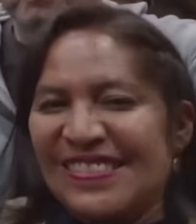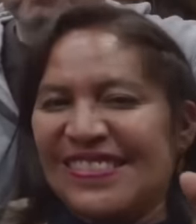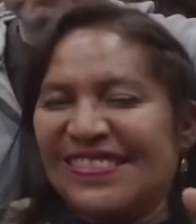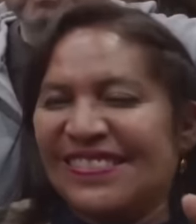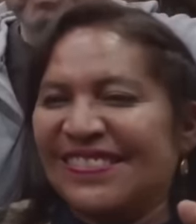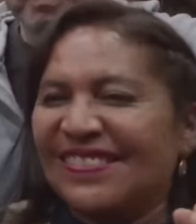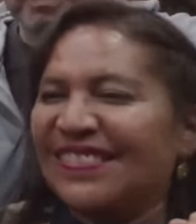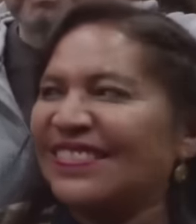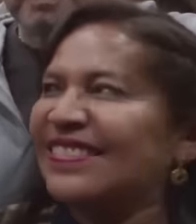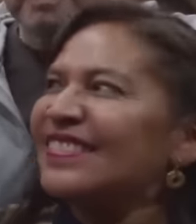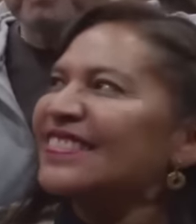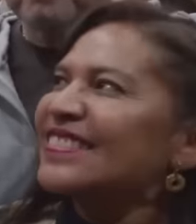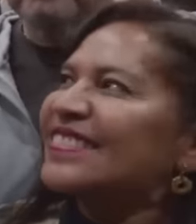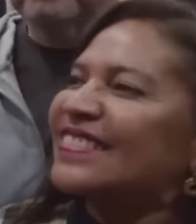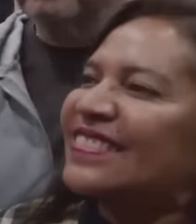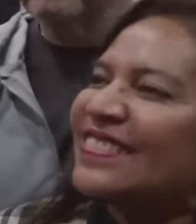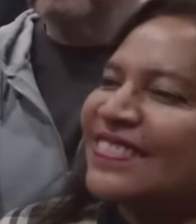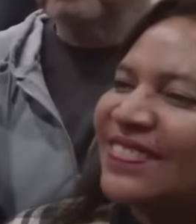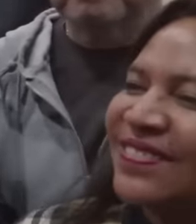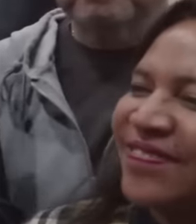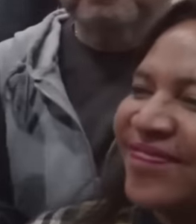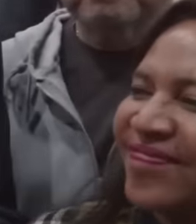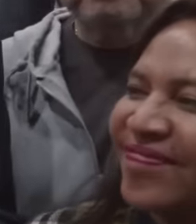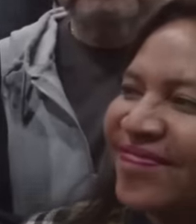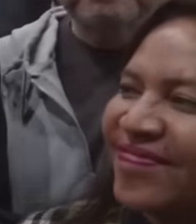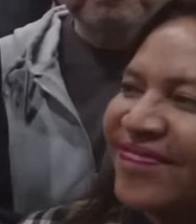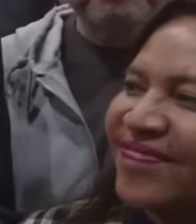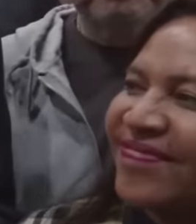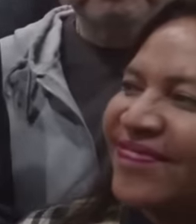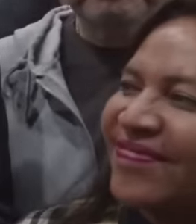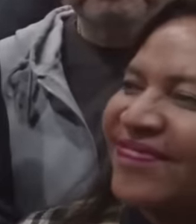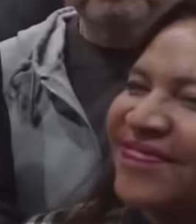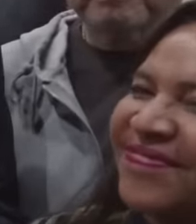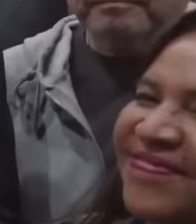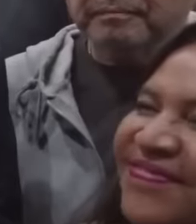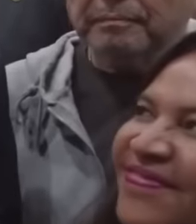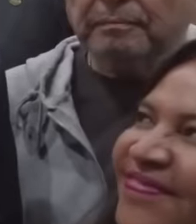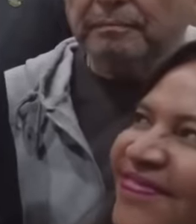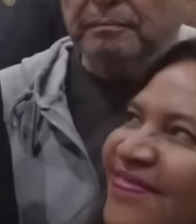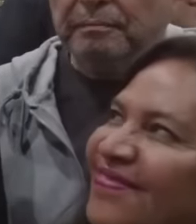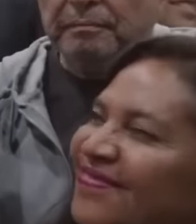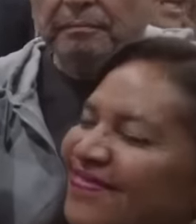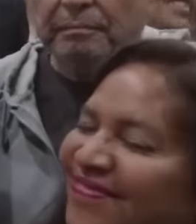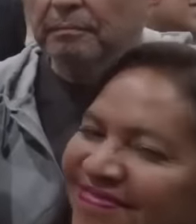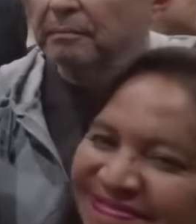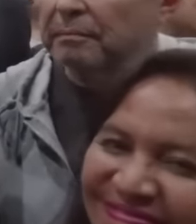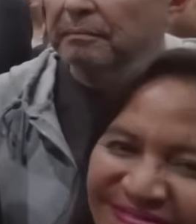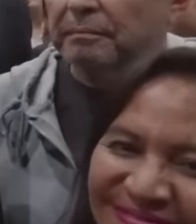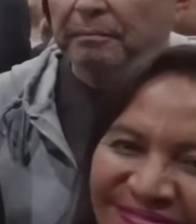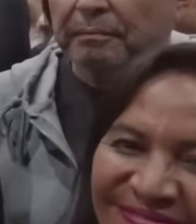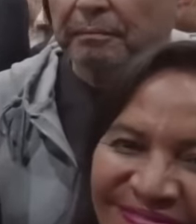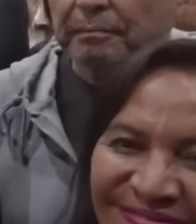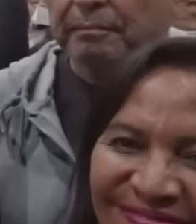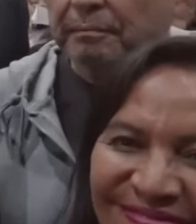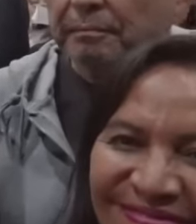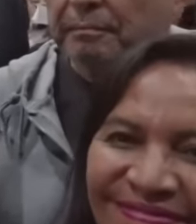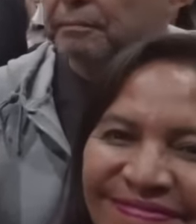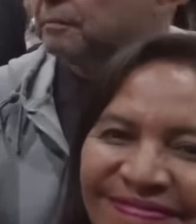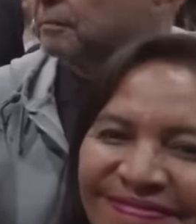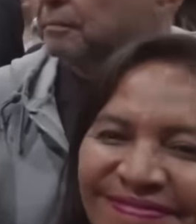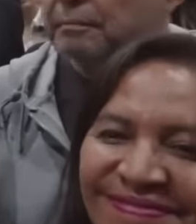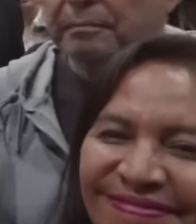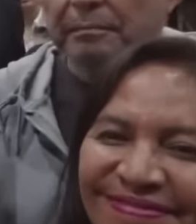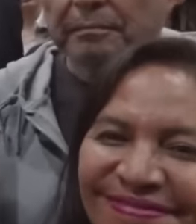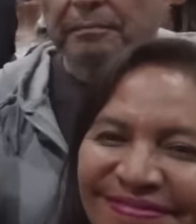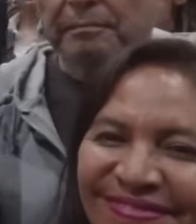particular. Todavía nos quedarán algunas horas, pero agradezco mucho a los integrantes